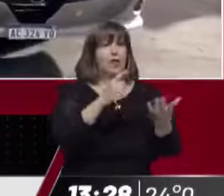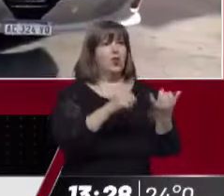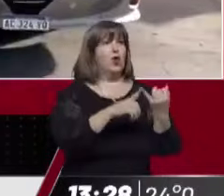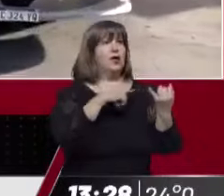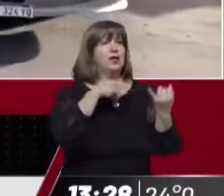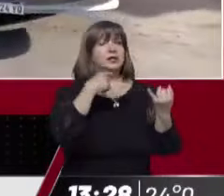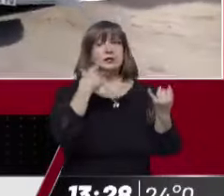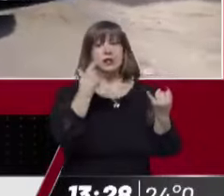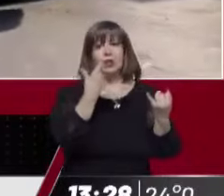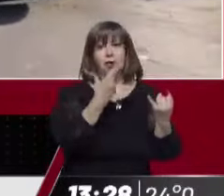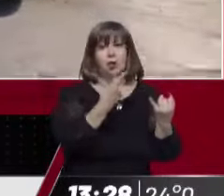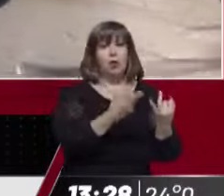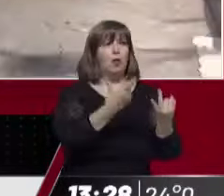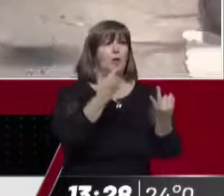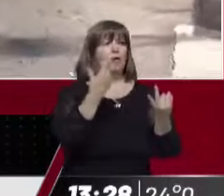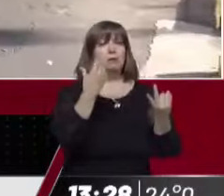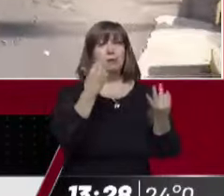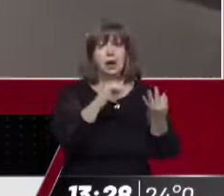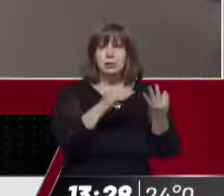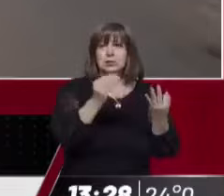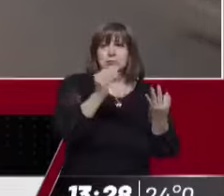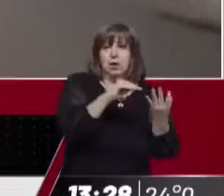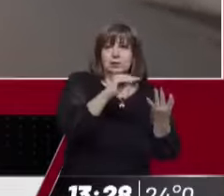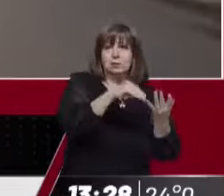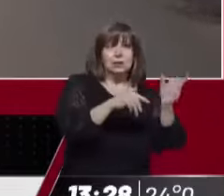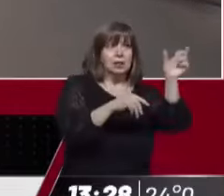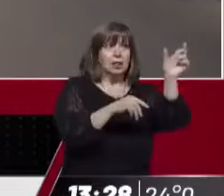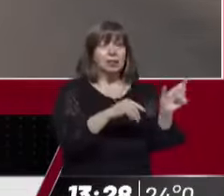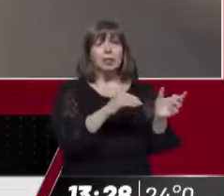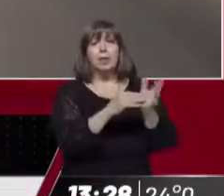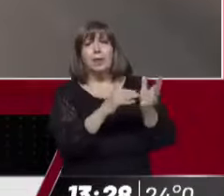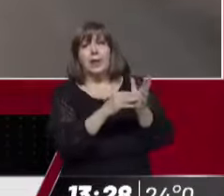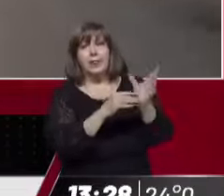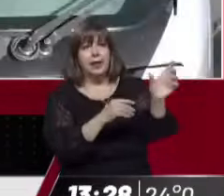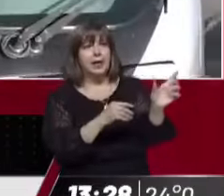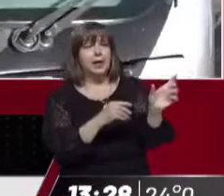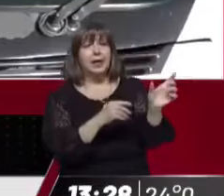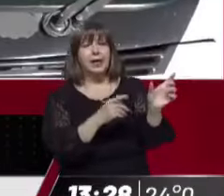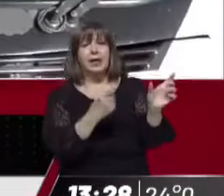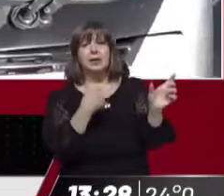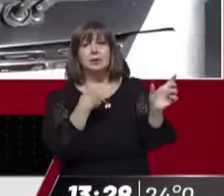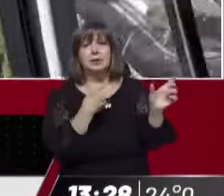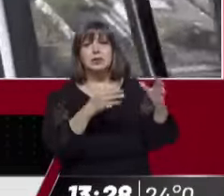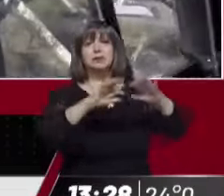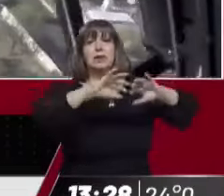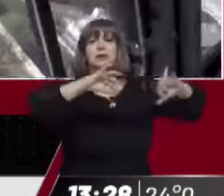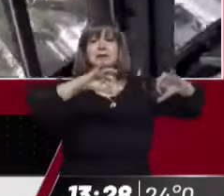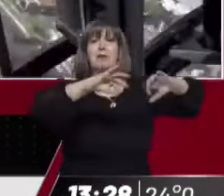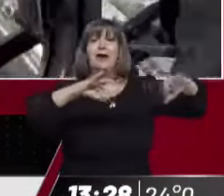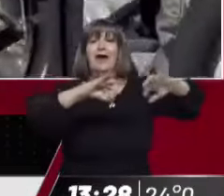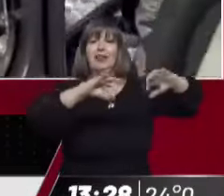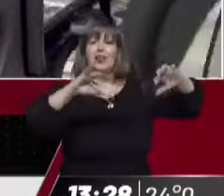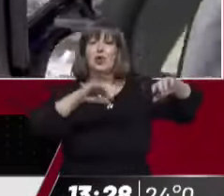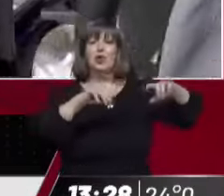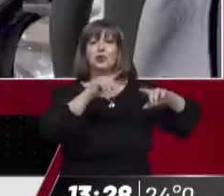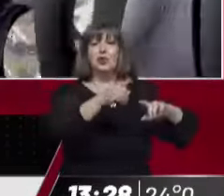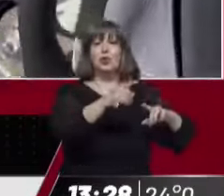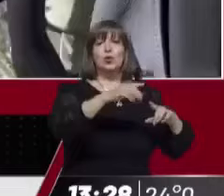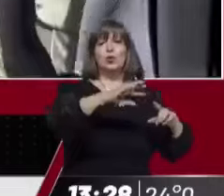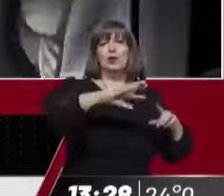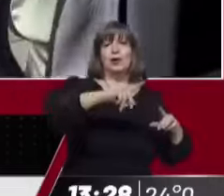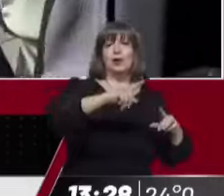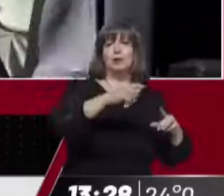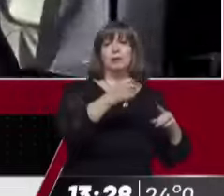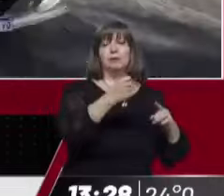delito a través del servicio. Bueno, eso también requiere una ingeniería y una clasificación. Todo eso ha implicado justamente